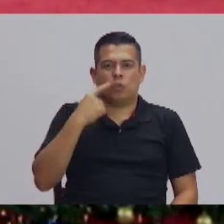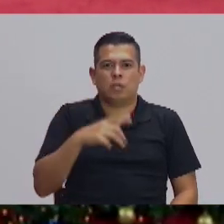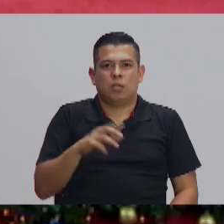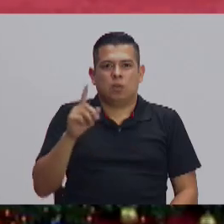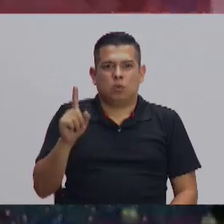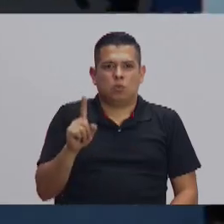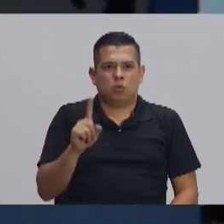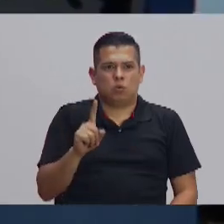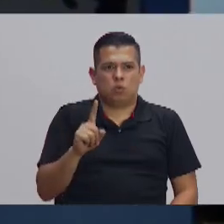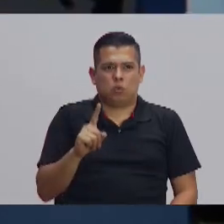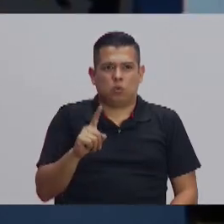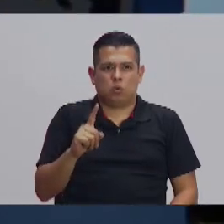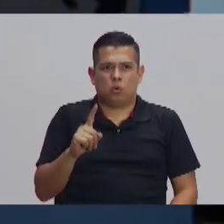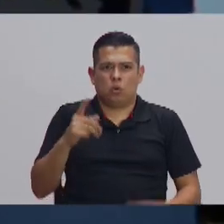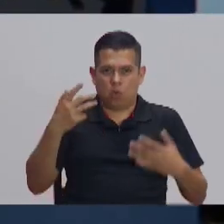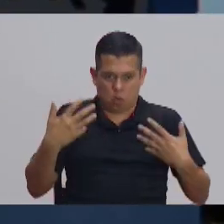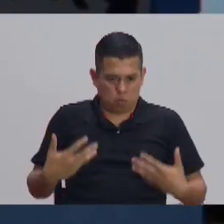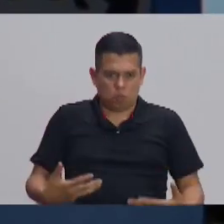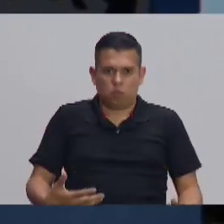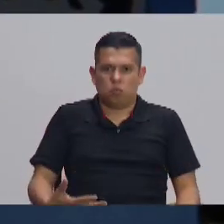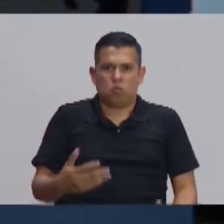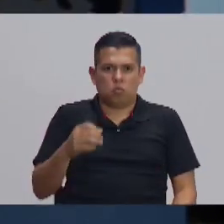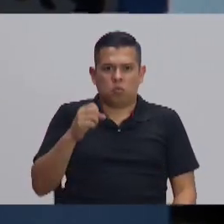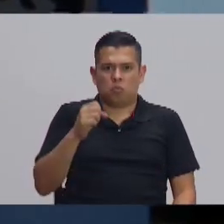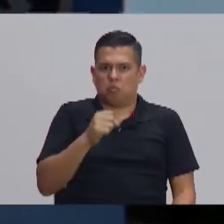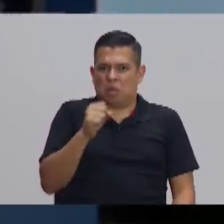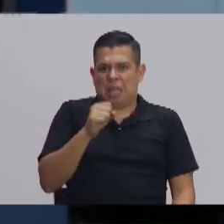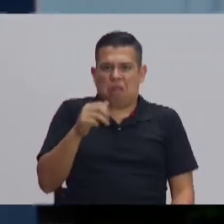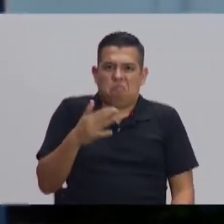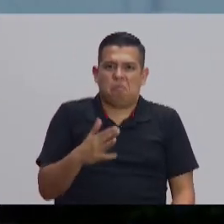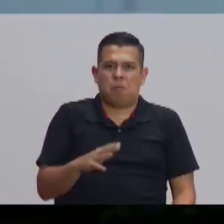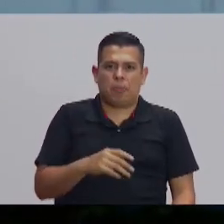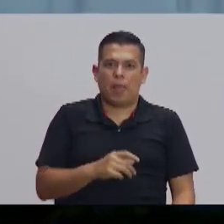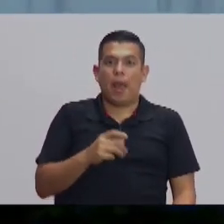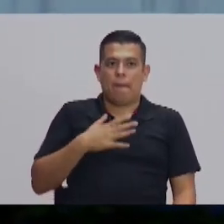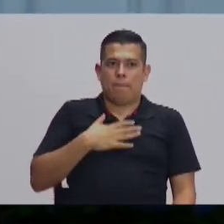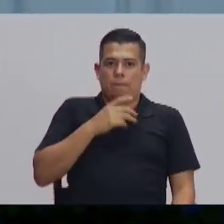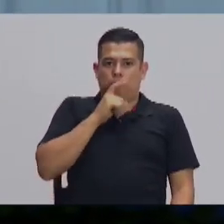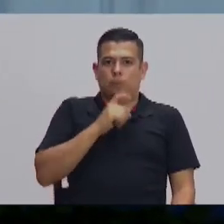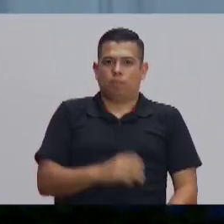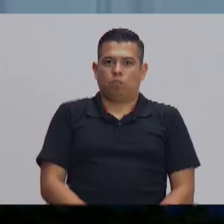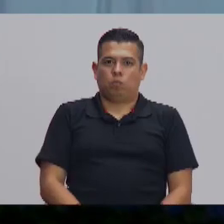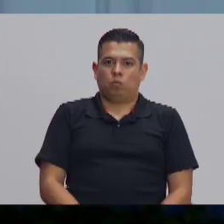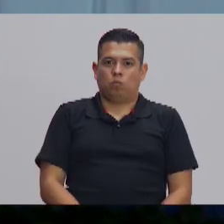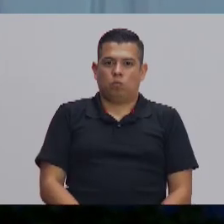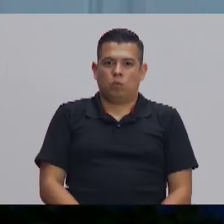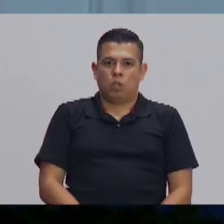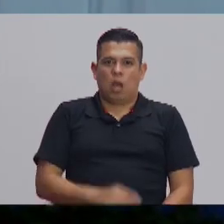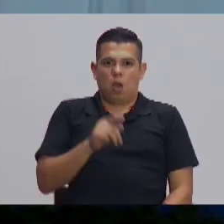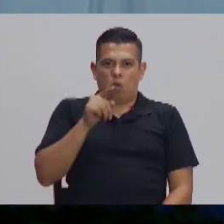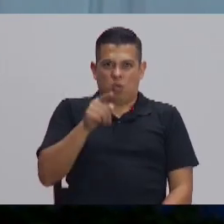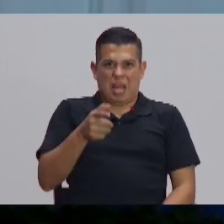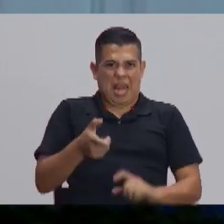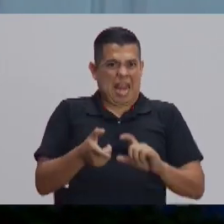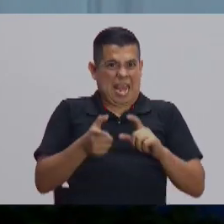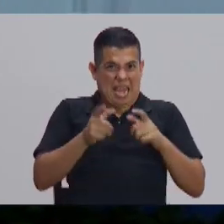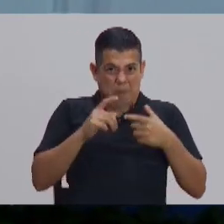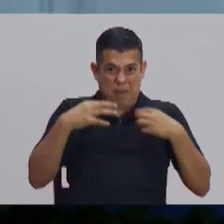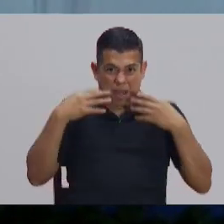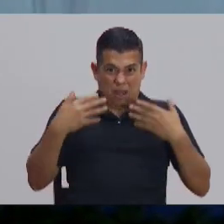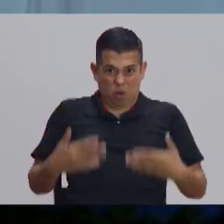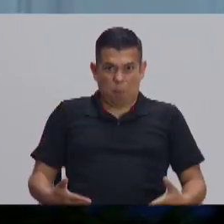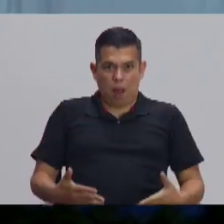vino con su vestido que la vestimenta de artista pues así era el vea y mi papá si no le cambian la ropa